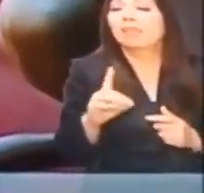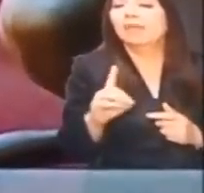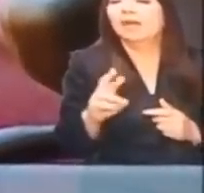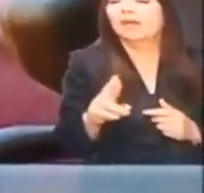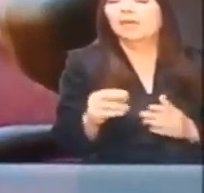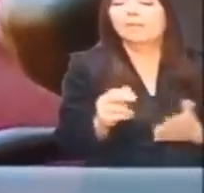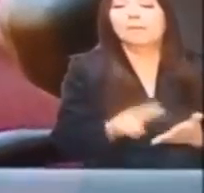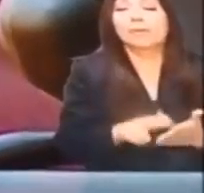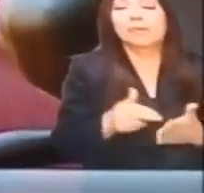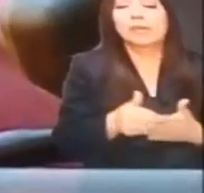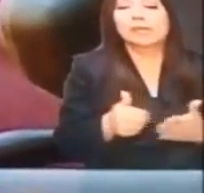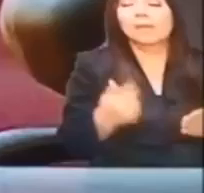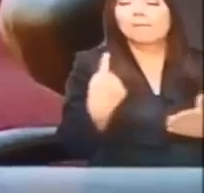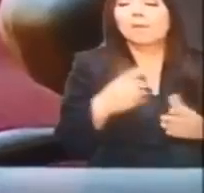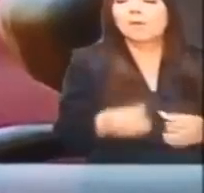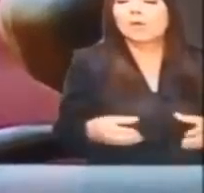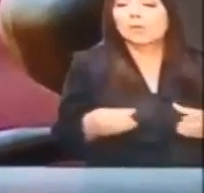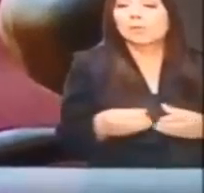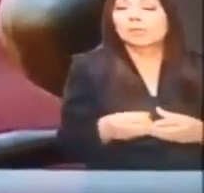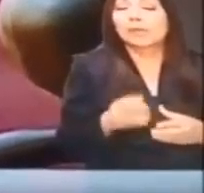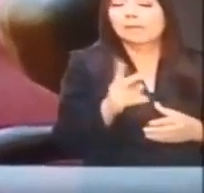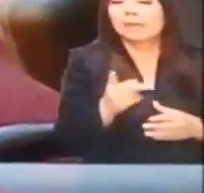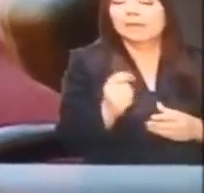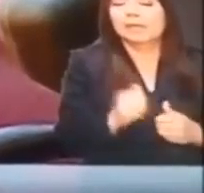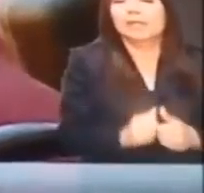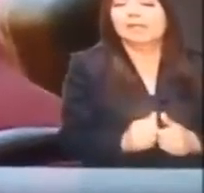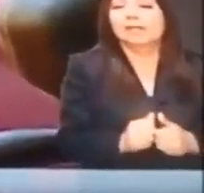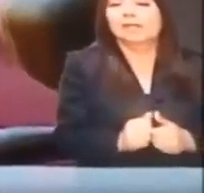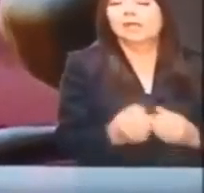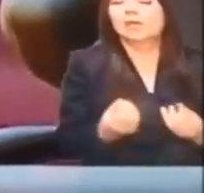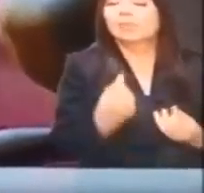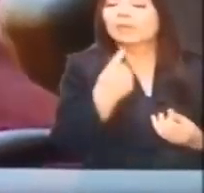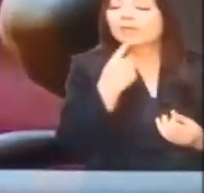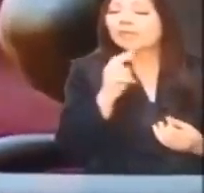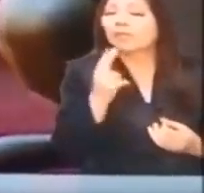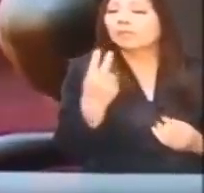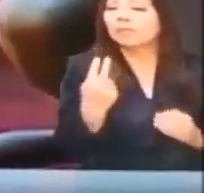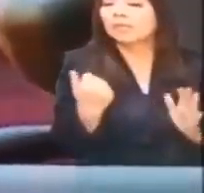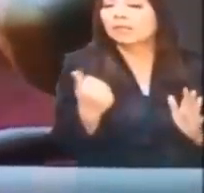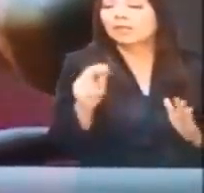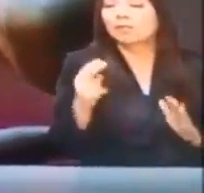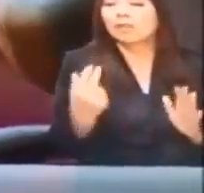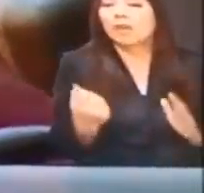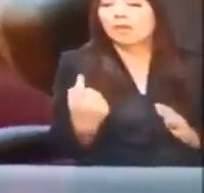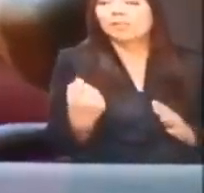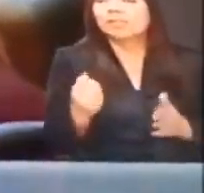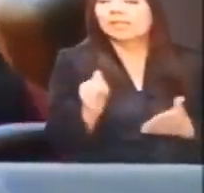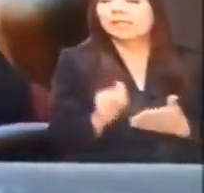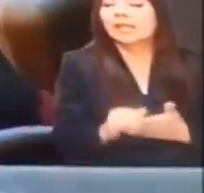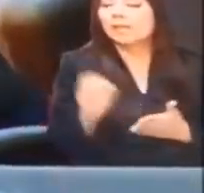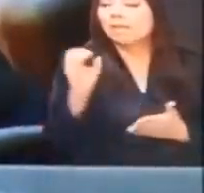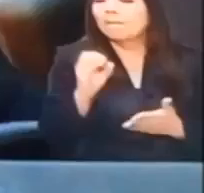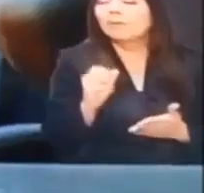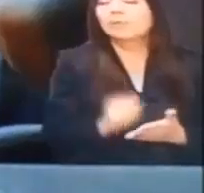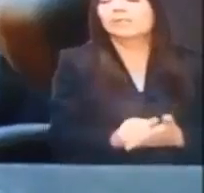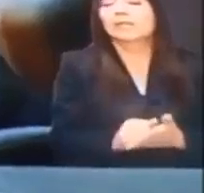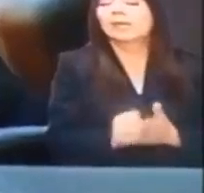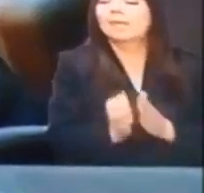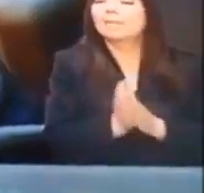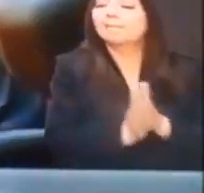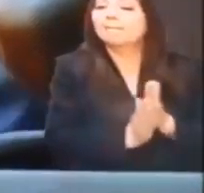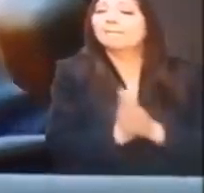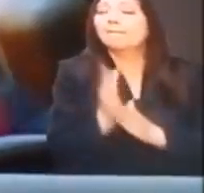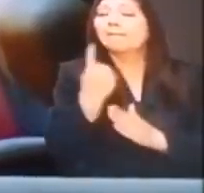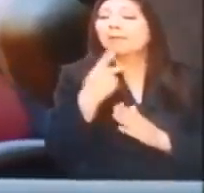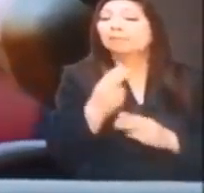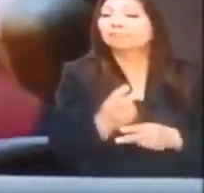un dictamen aprobado anteriormente por la comisión en el periodo parlamentario, como decíamos, 2006-2011, que buscaba establecer